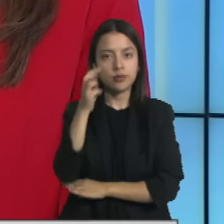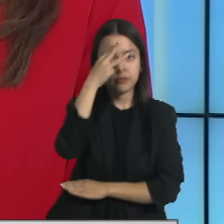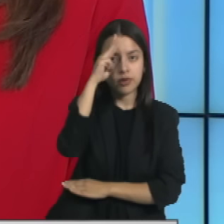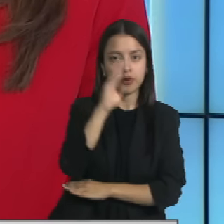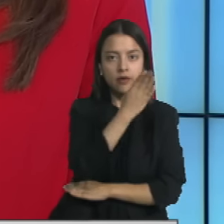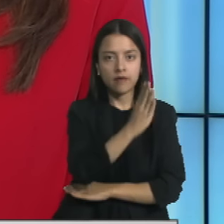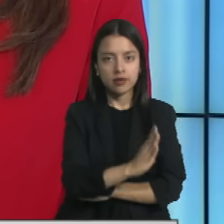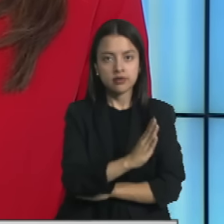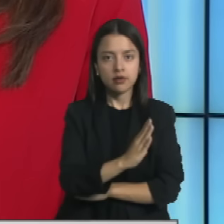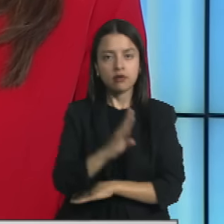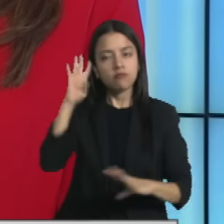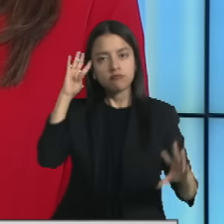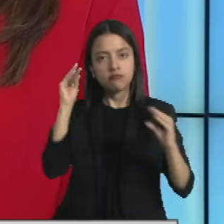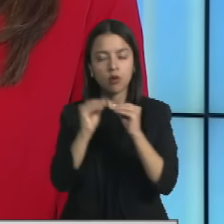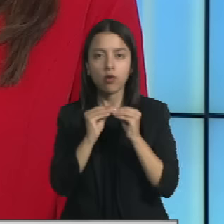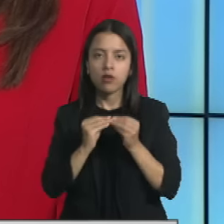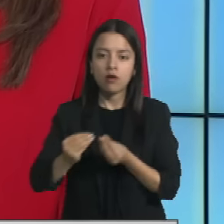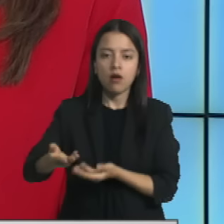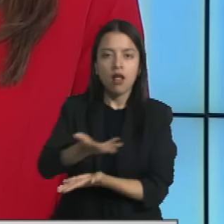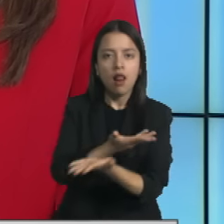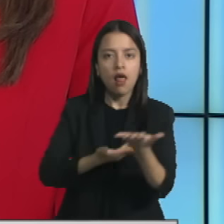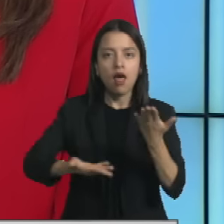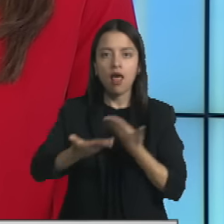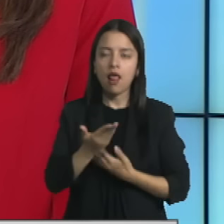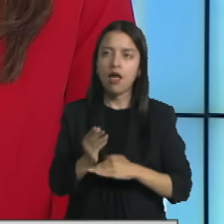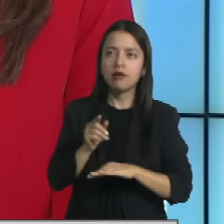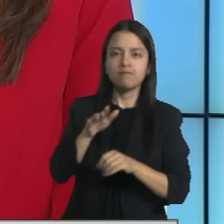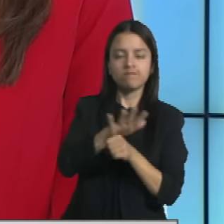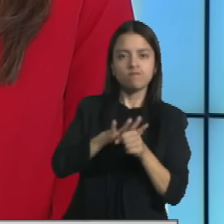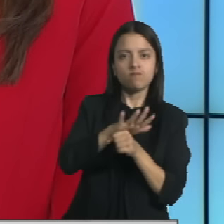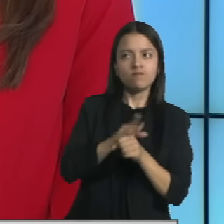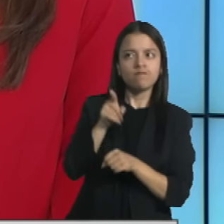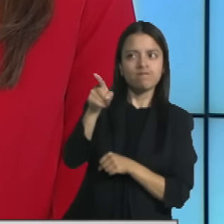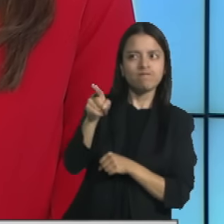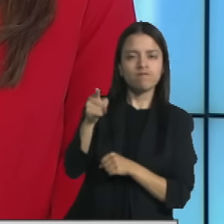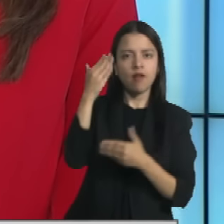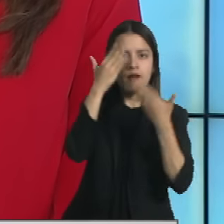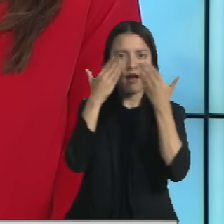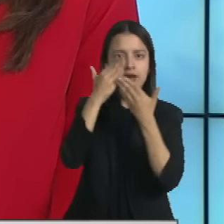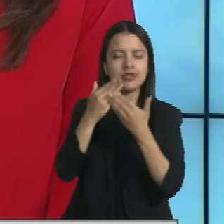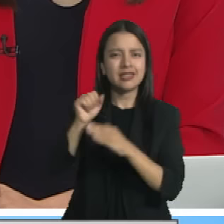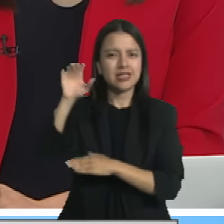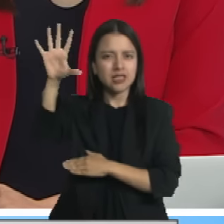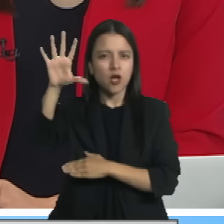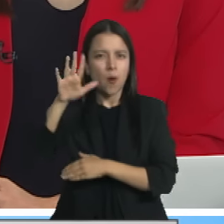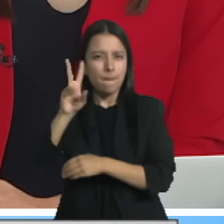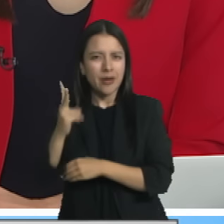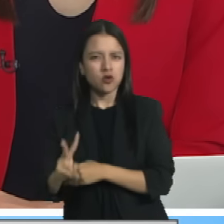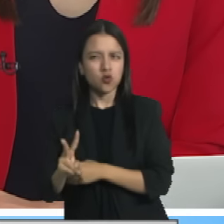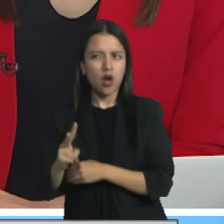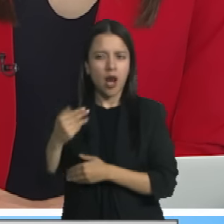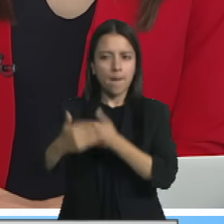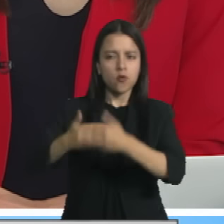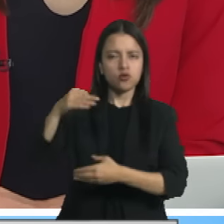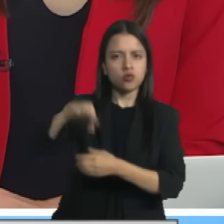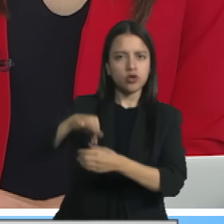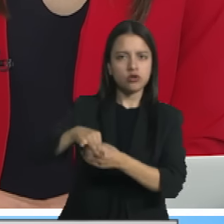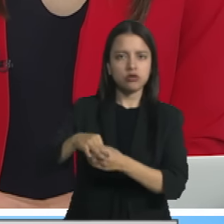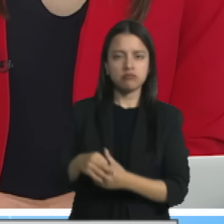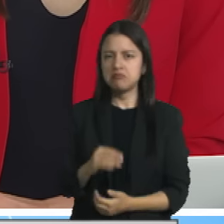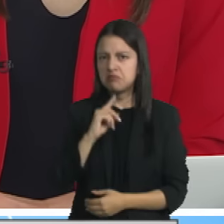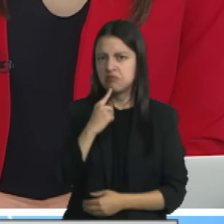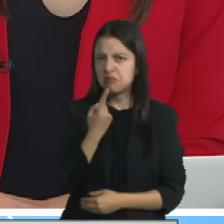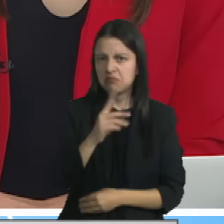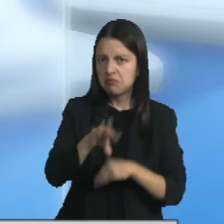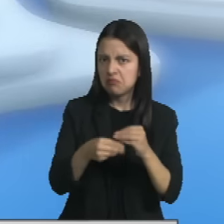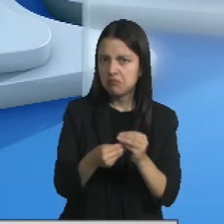Brasil emitirán un nuevo pronunciamiento frente a la situación en Venezuela tras las elecciones en este país. Tatiana Rodríguez, muy buenas tardes. ¿Qué más dijo el